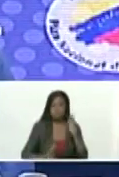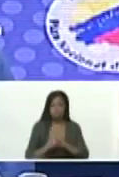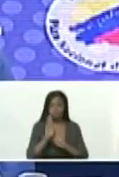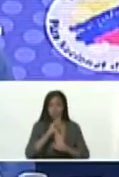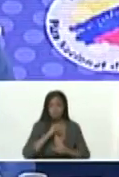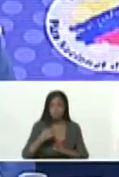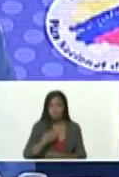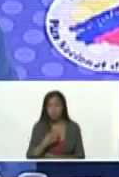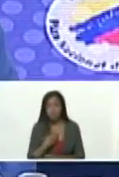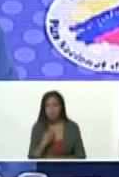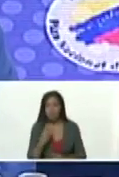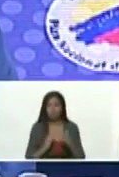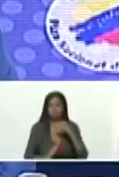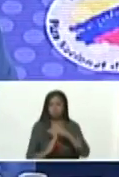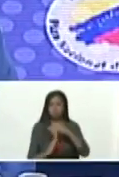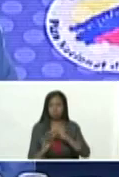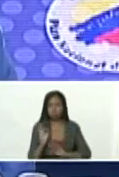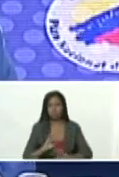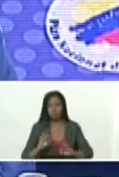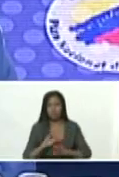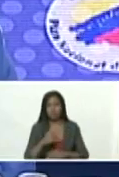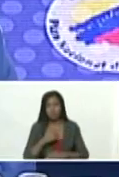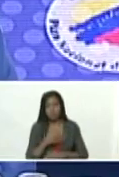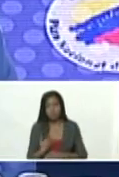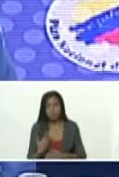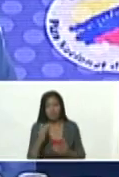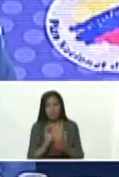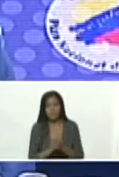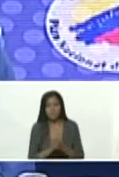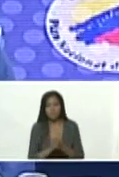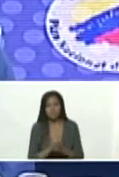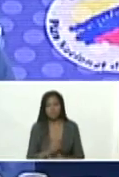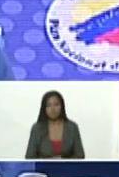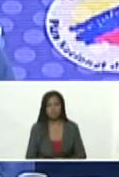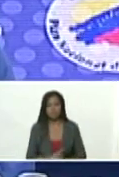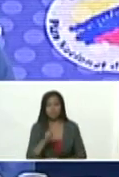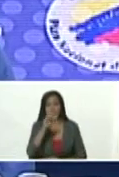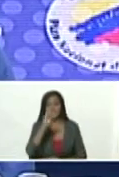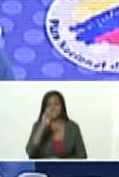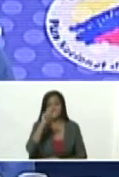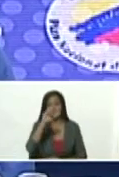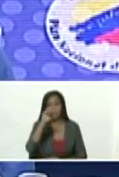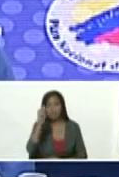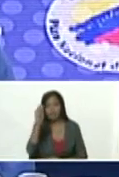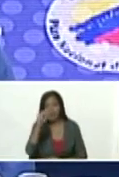y no podrán detenerla. Yo quisiera que la compañera Liliana Oropesa